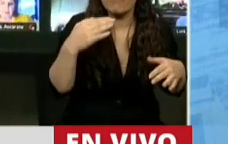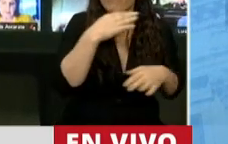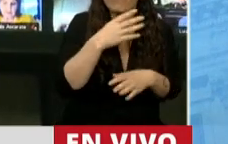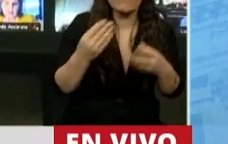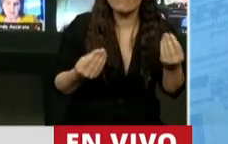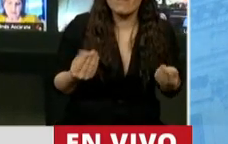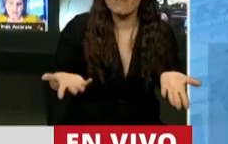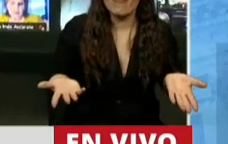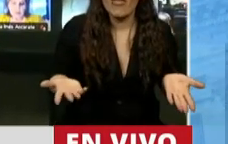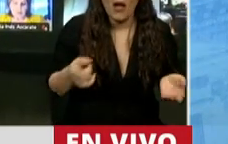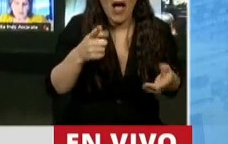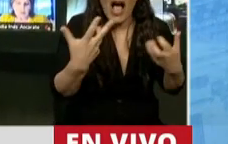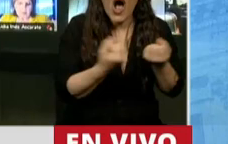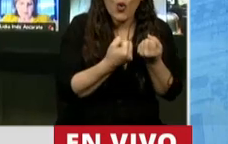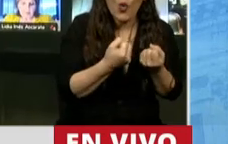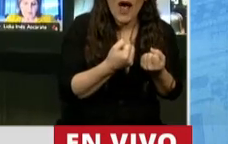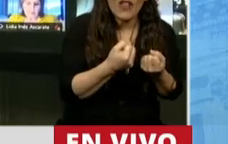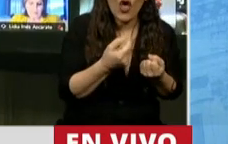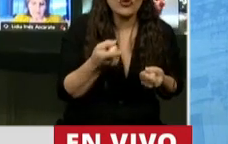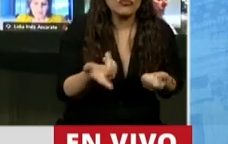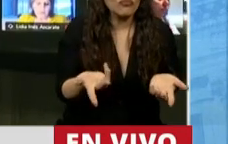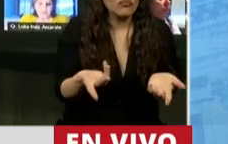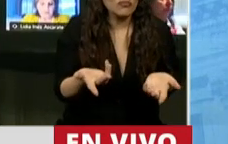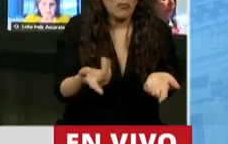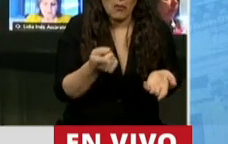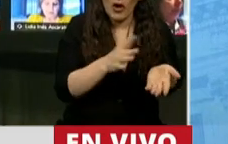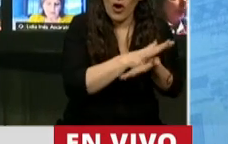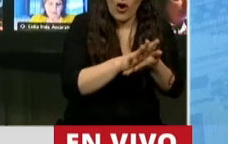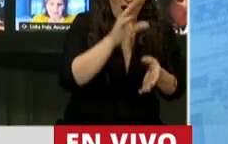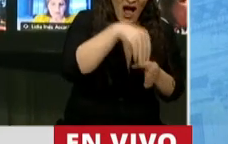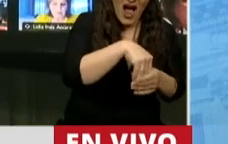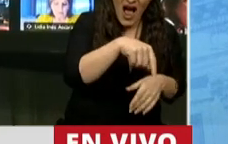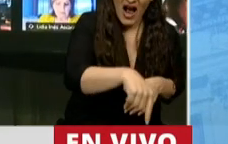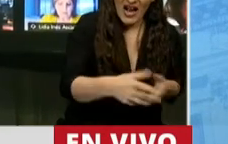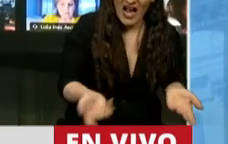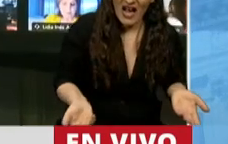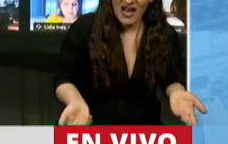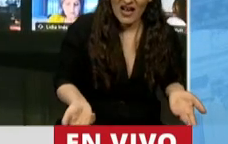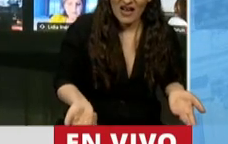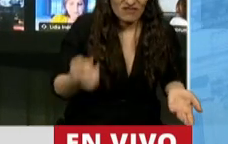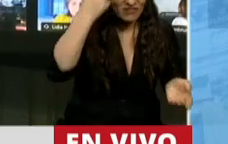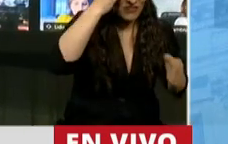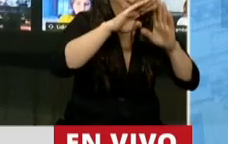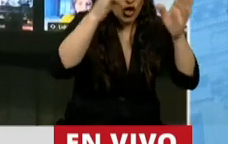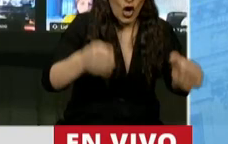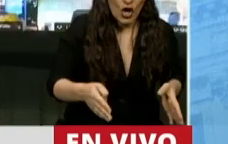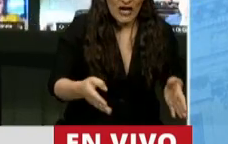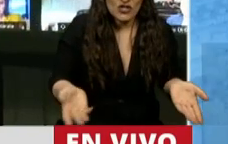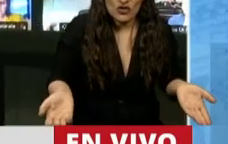qué justamente esos acuerdos no se trataron de resolver acá, en este Congreso.